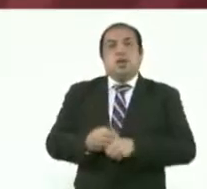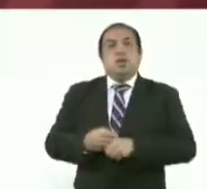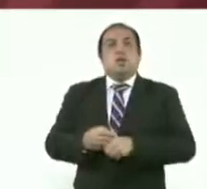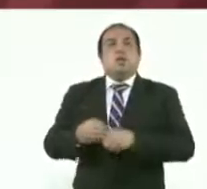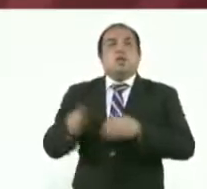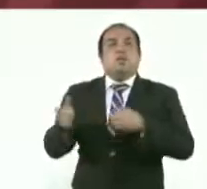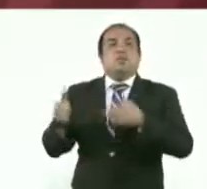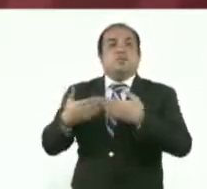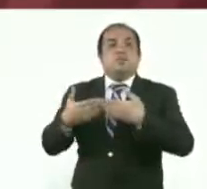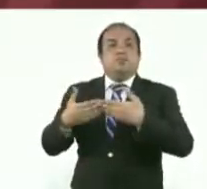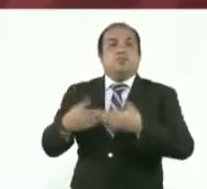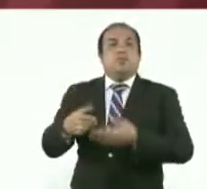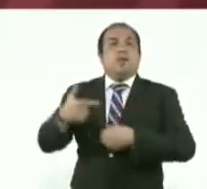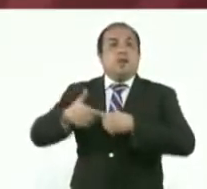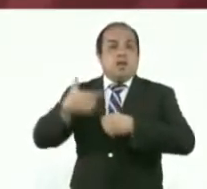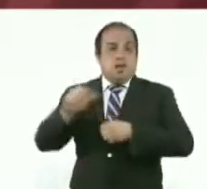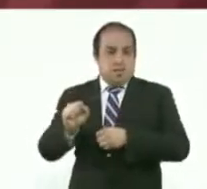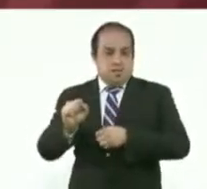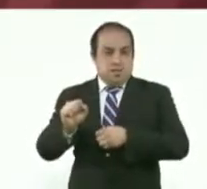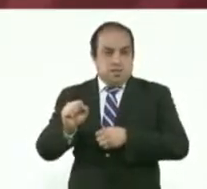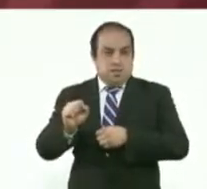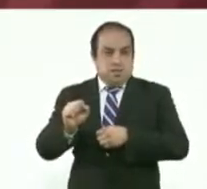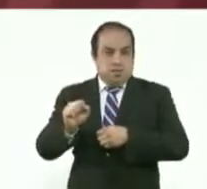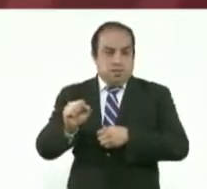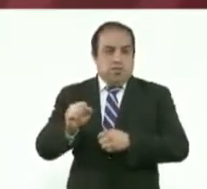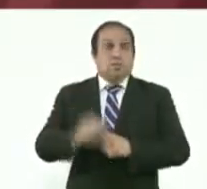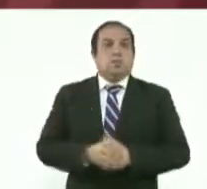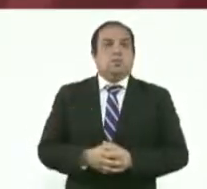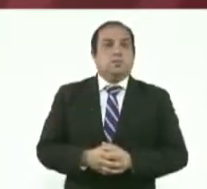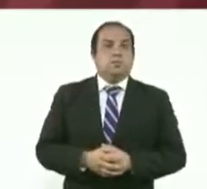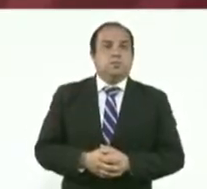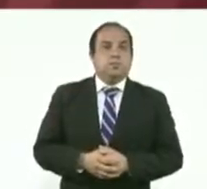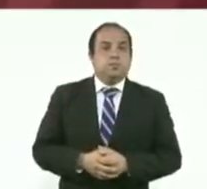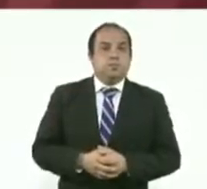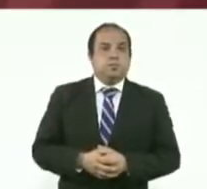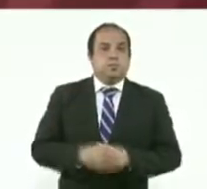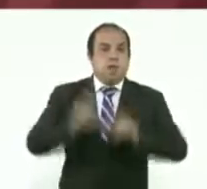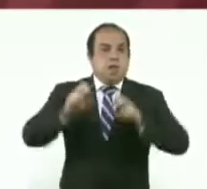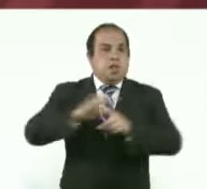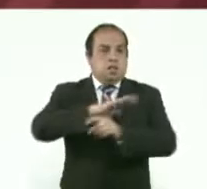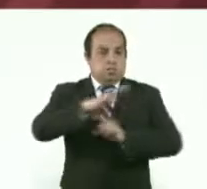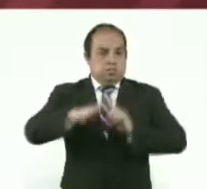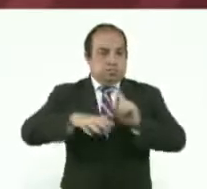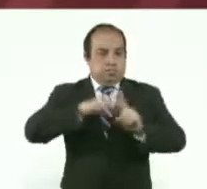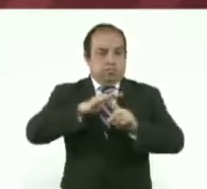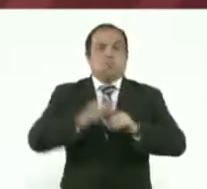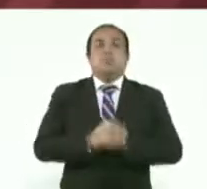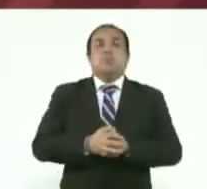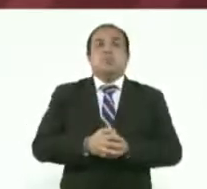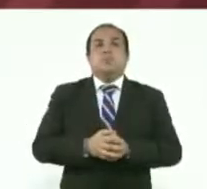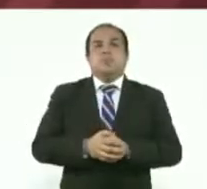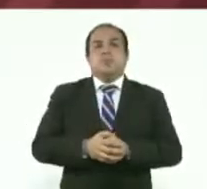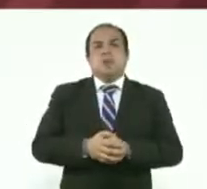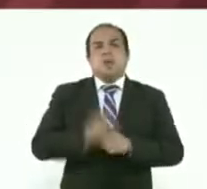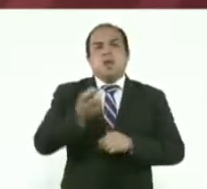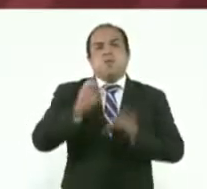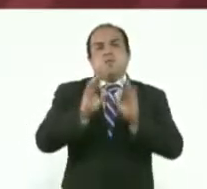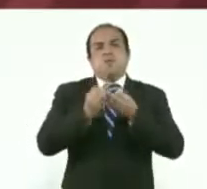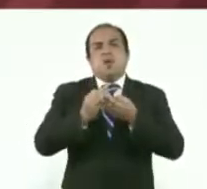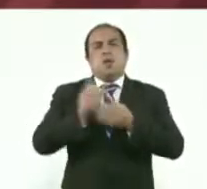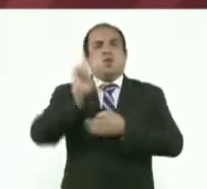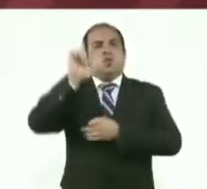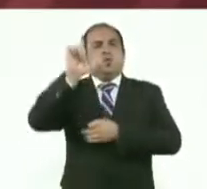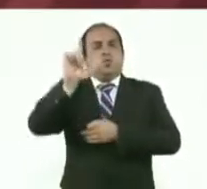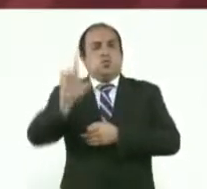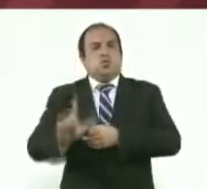viola las normas ambientales. Y esta manera creo yo que ha hecho el presidente al estar todos los lunes